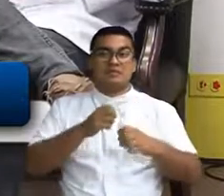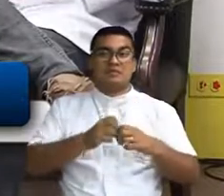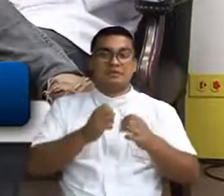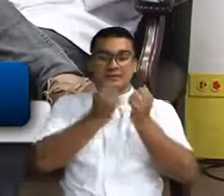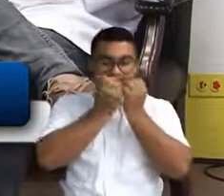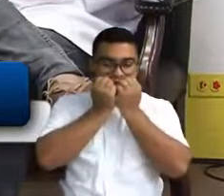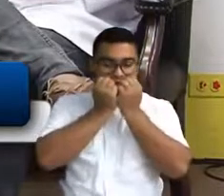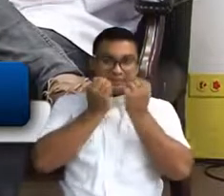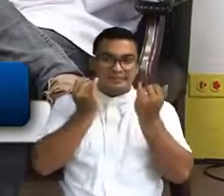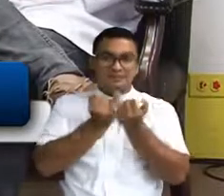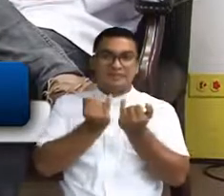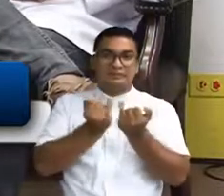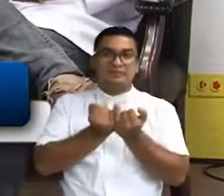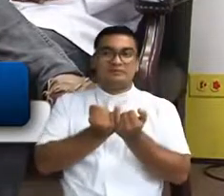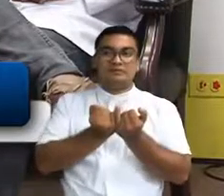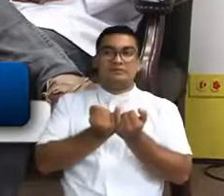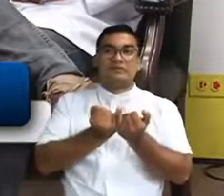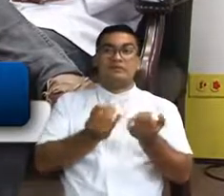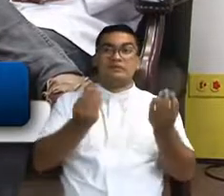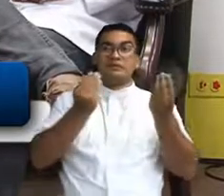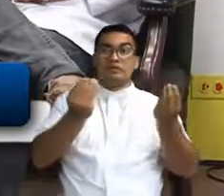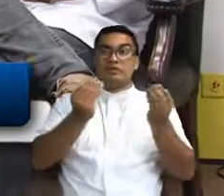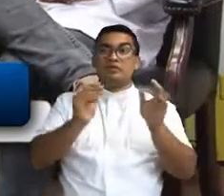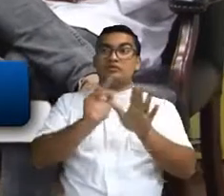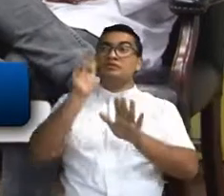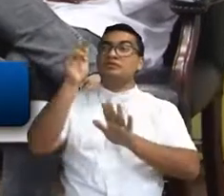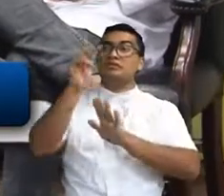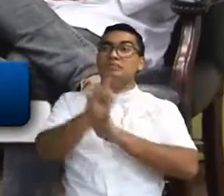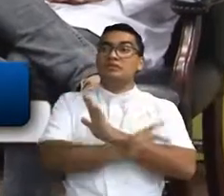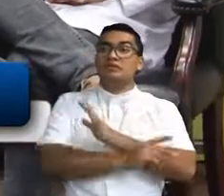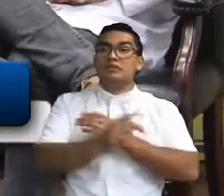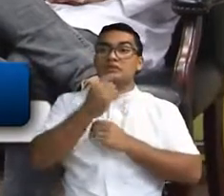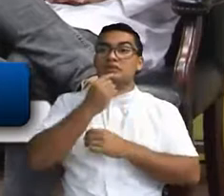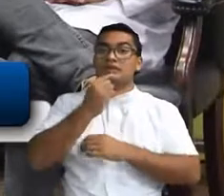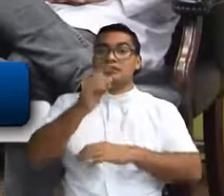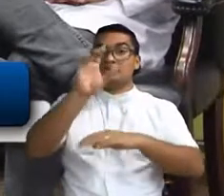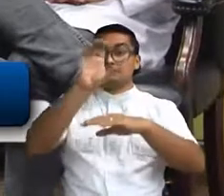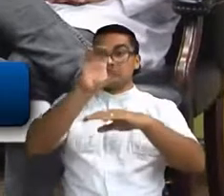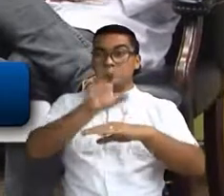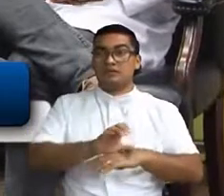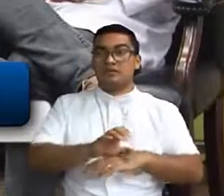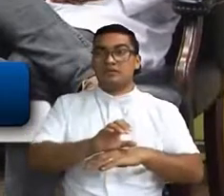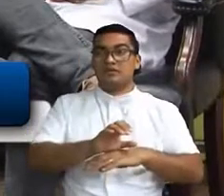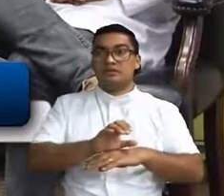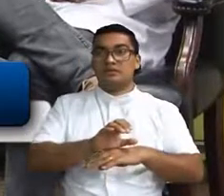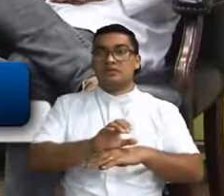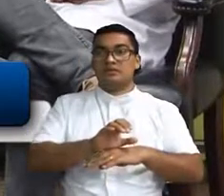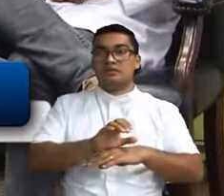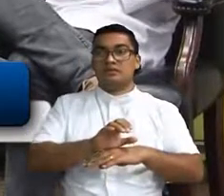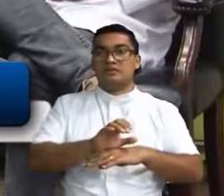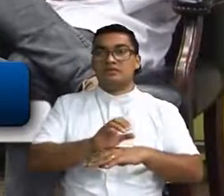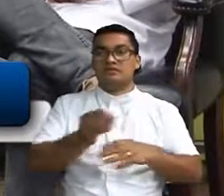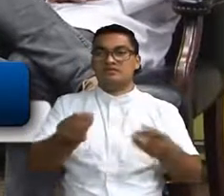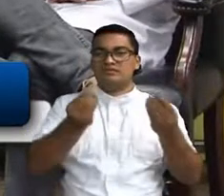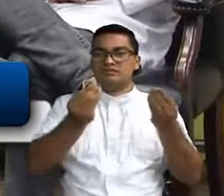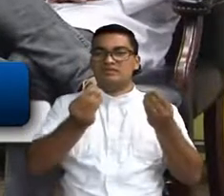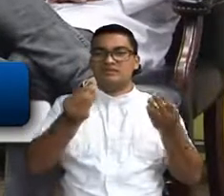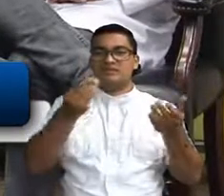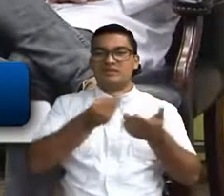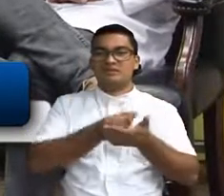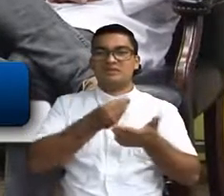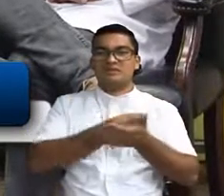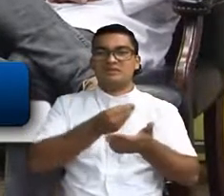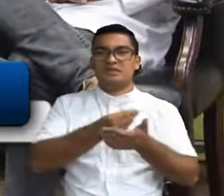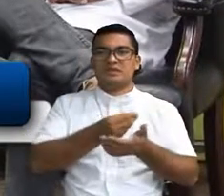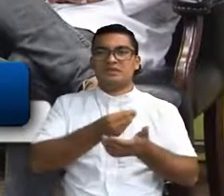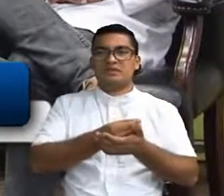ansiosos. De hecho, en muchos de los países ahora está siendo de costumbre tomar o consumir en altas cantidades